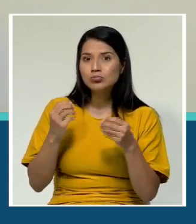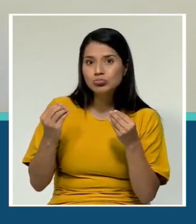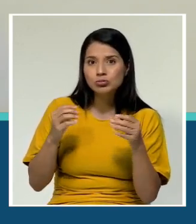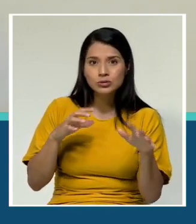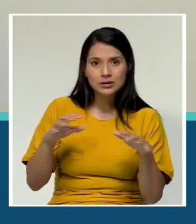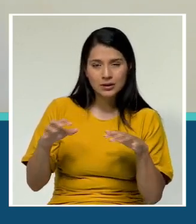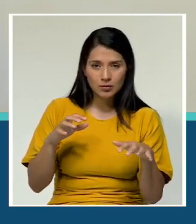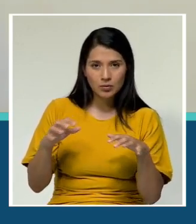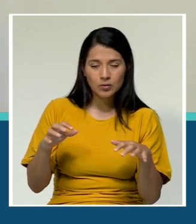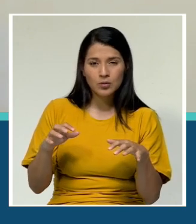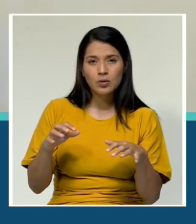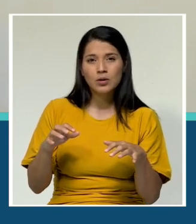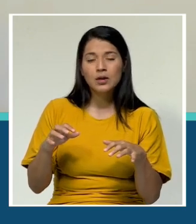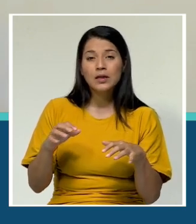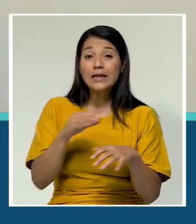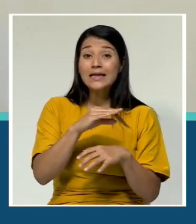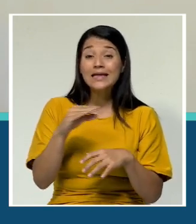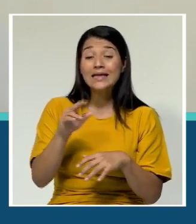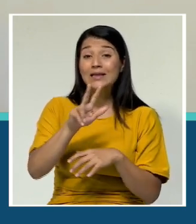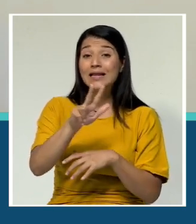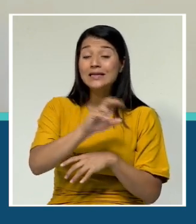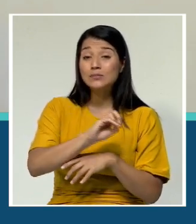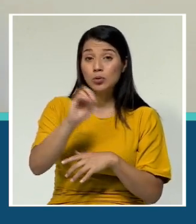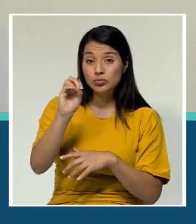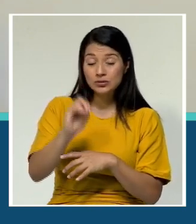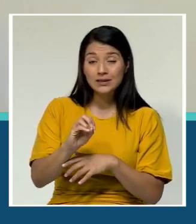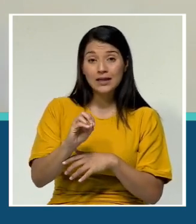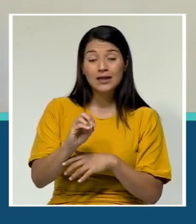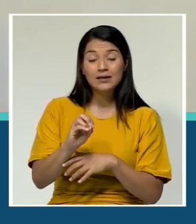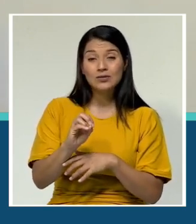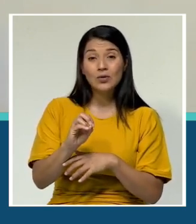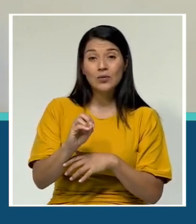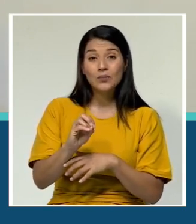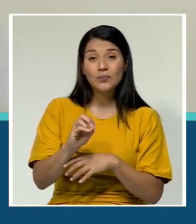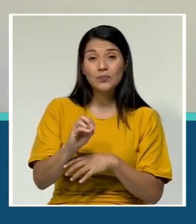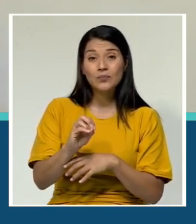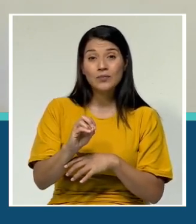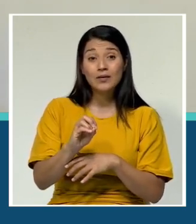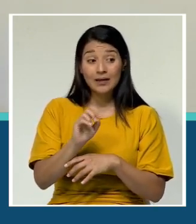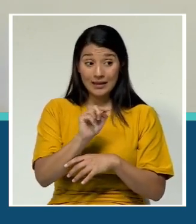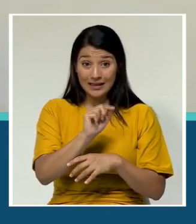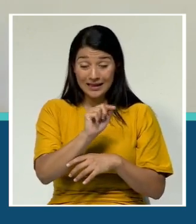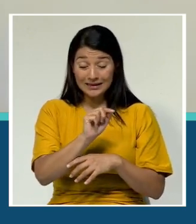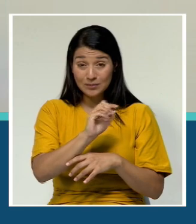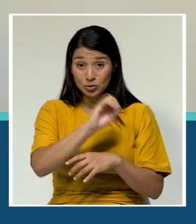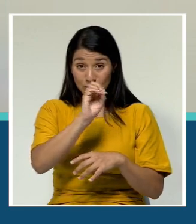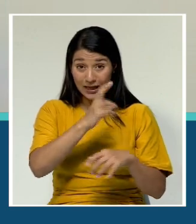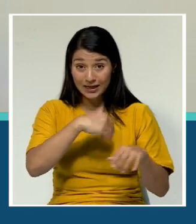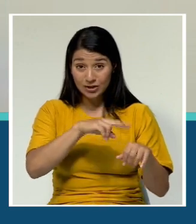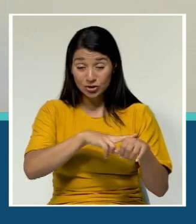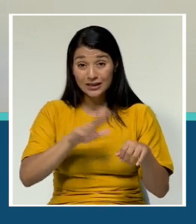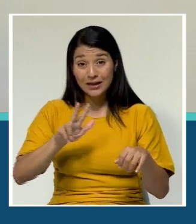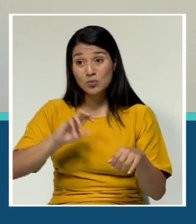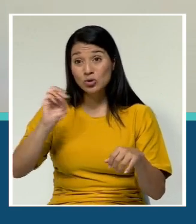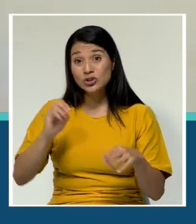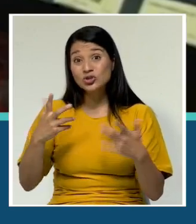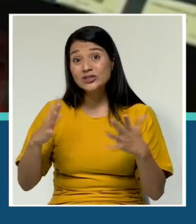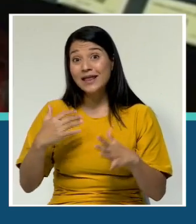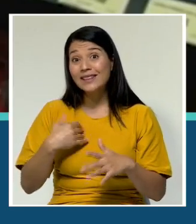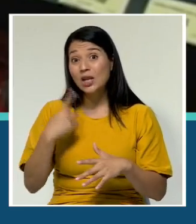han buscado trabajo activamente hace menos de un mes o menos, y un